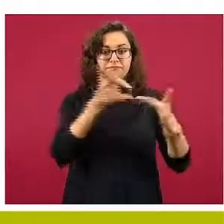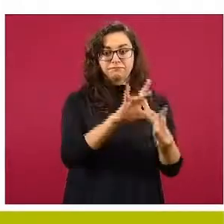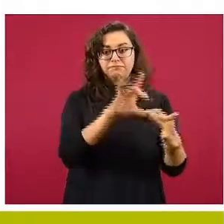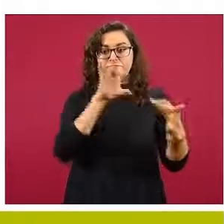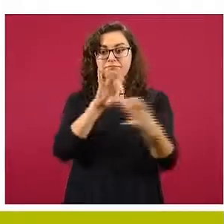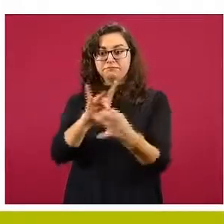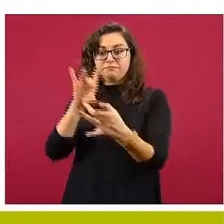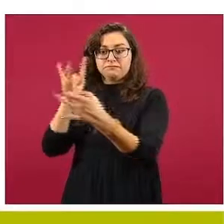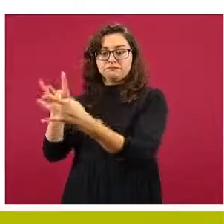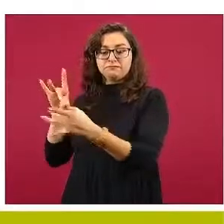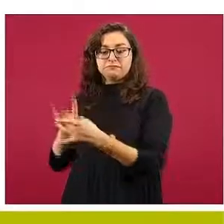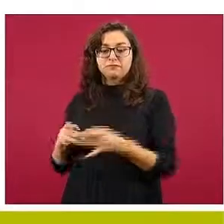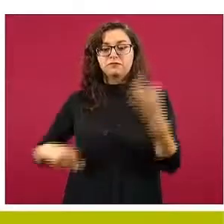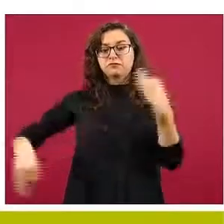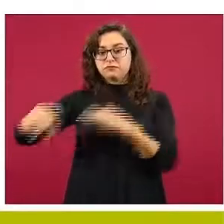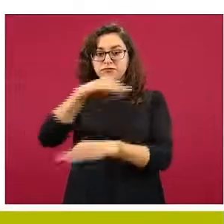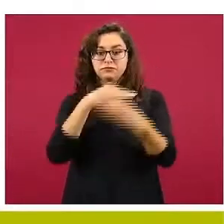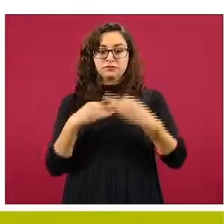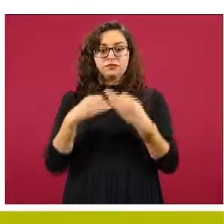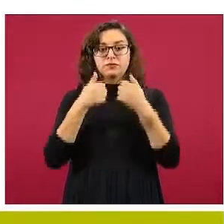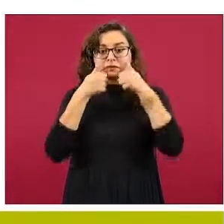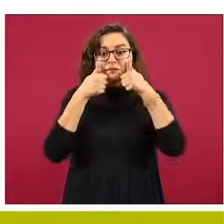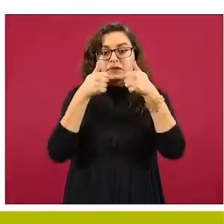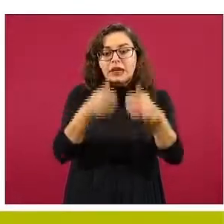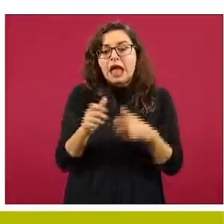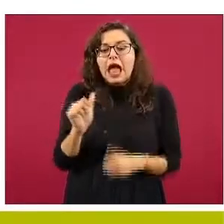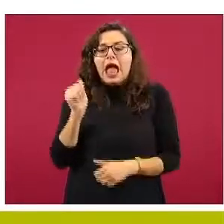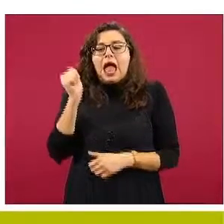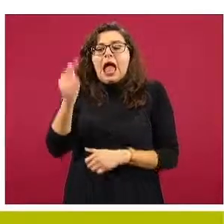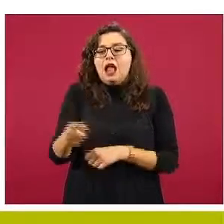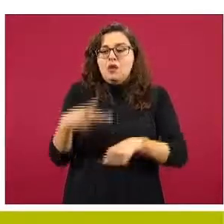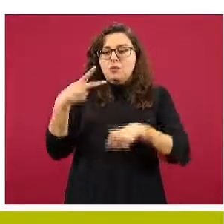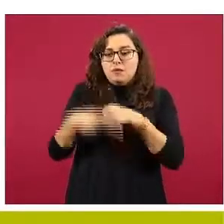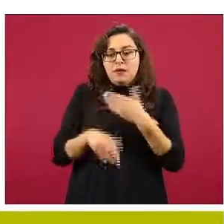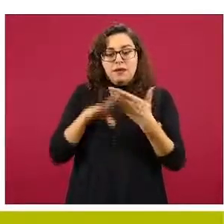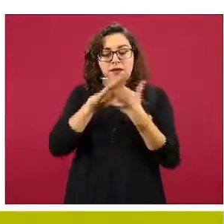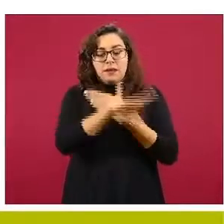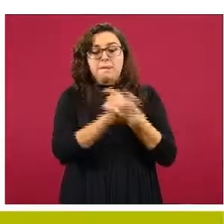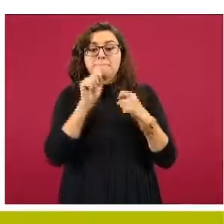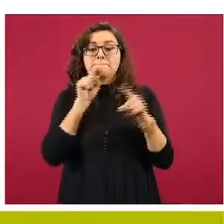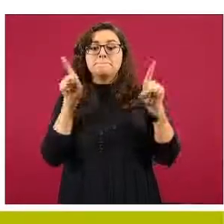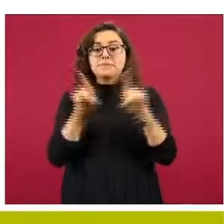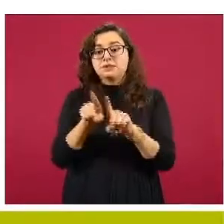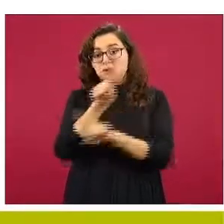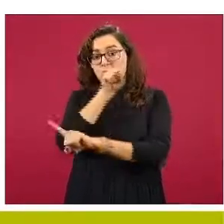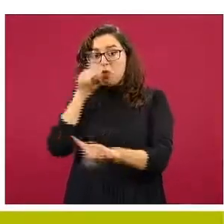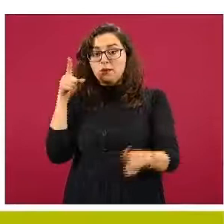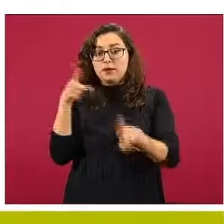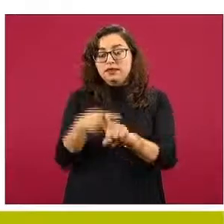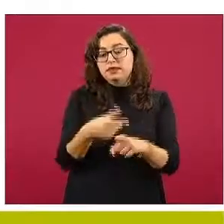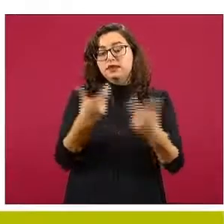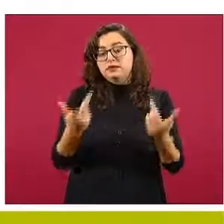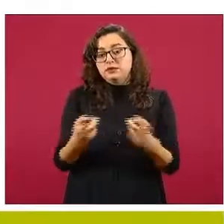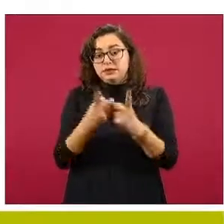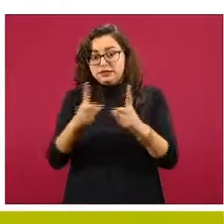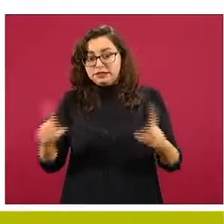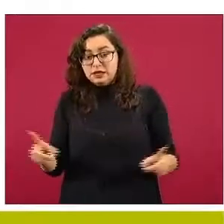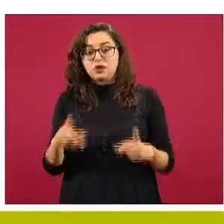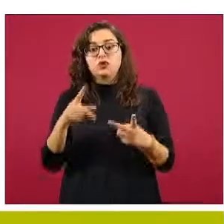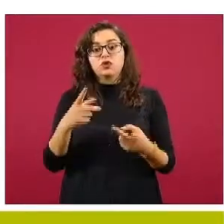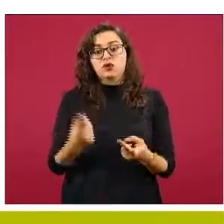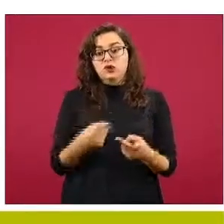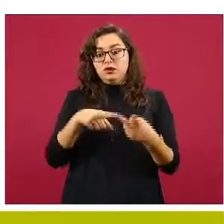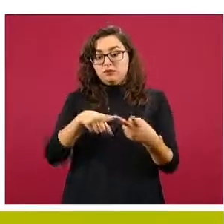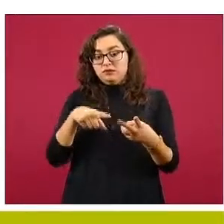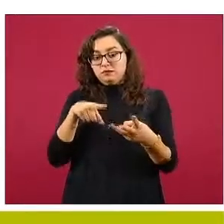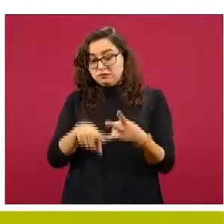de riesgo y protección que vimos, con alguno de los objetivos del desarrollo sostenible y cómo lo medimos. Esto fue un reto